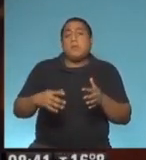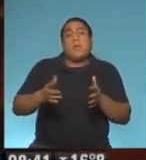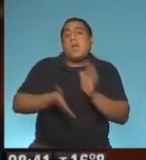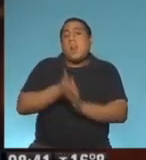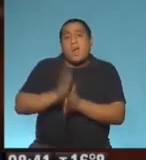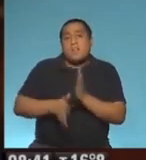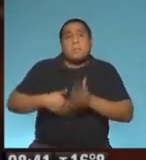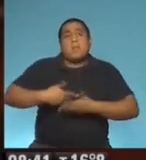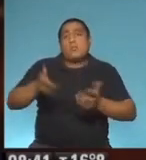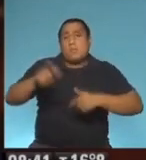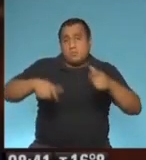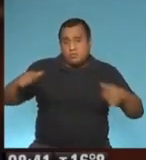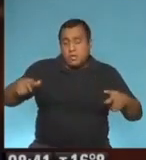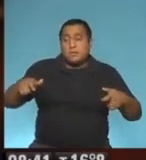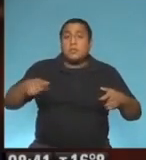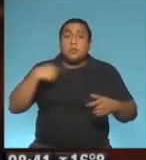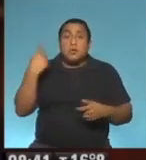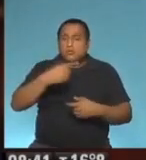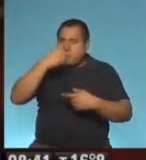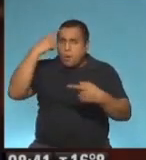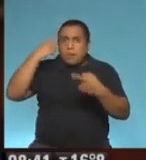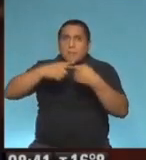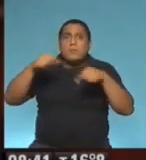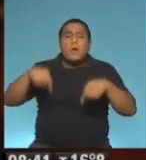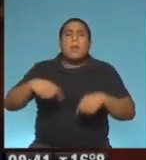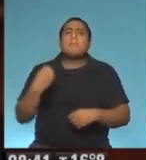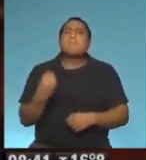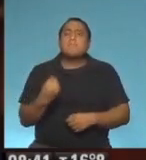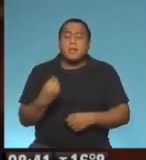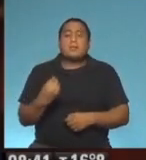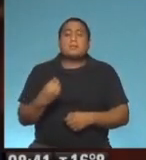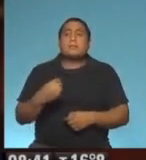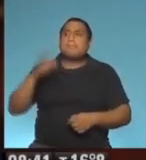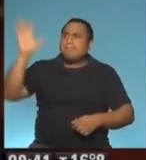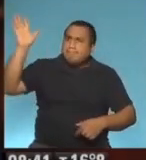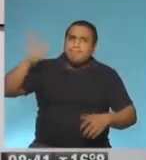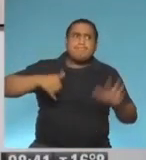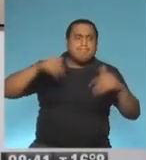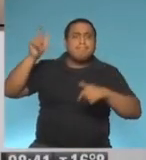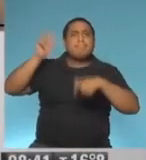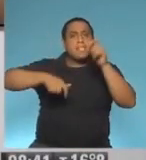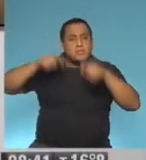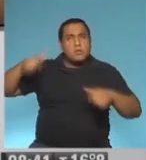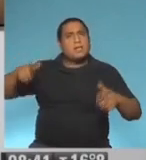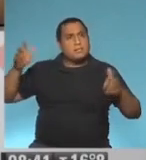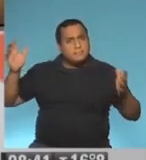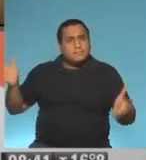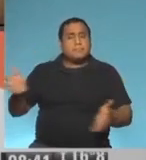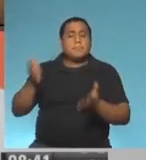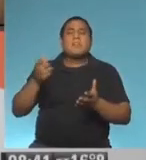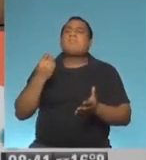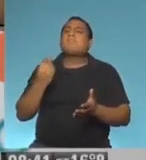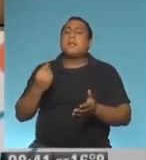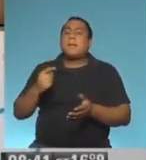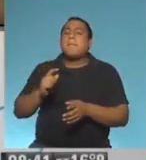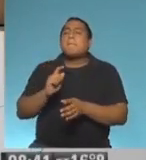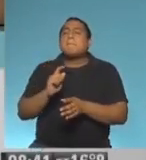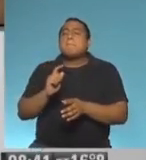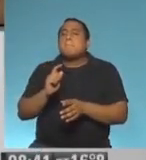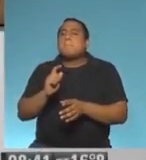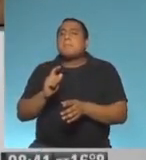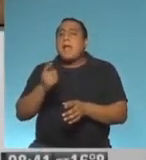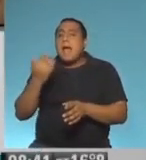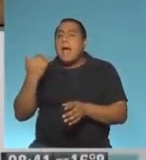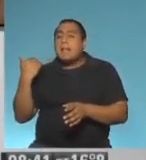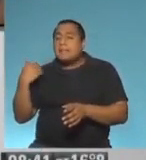y en ese sentido lo que buscamos es en estos momentos llamar a la población a que si es en los meses previos no se